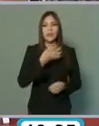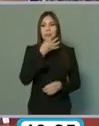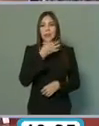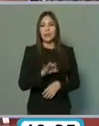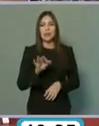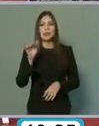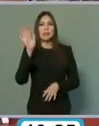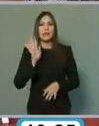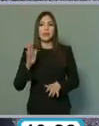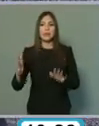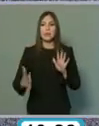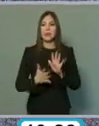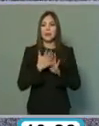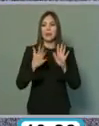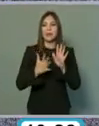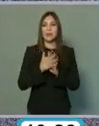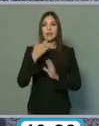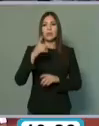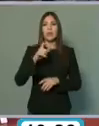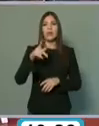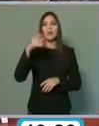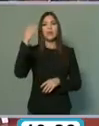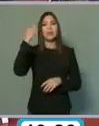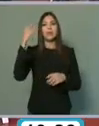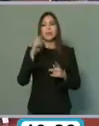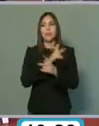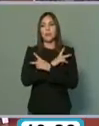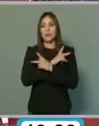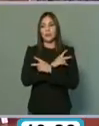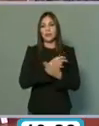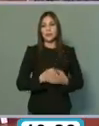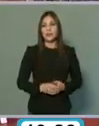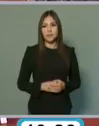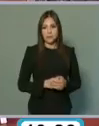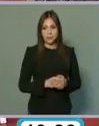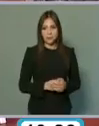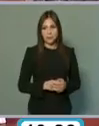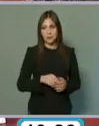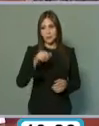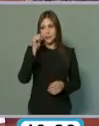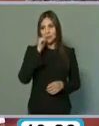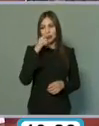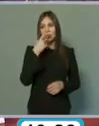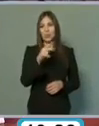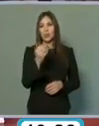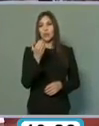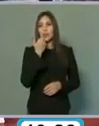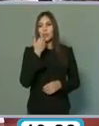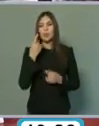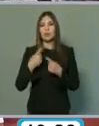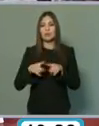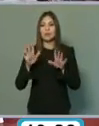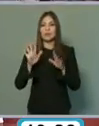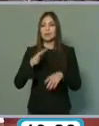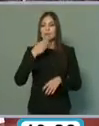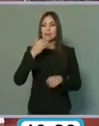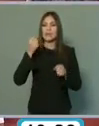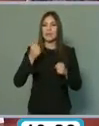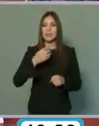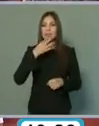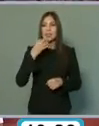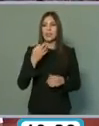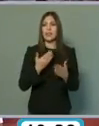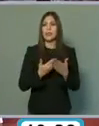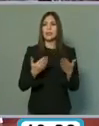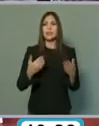se participa en las épocas de verano. Y además, como toda fiesta, siempre la gastronomía me imagino que debe ser deliciosa. Ya como para cerrar